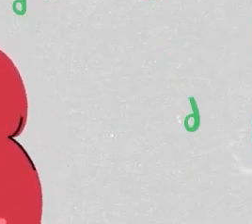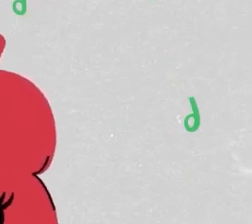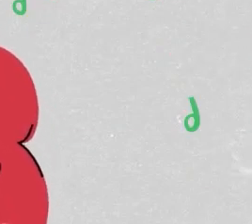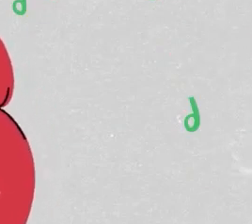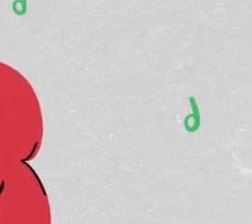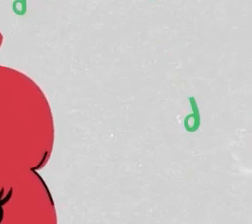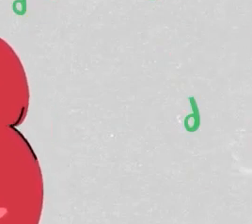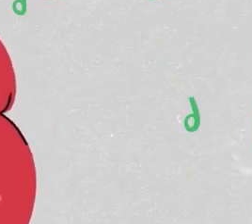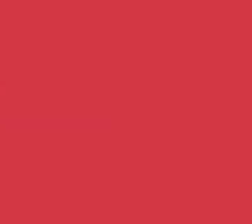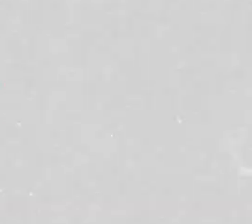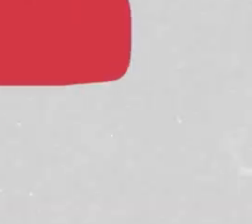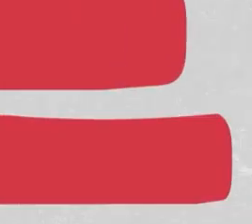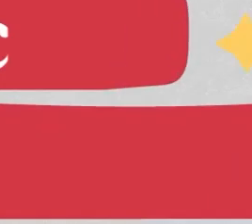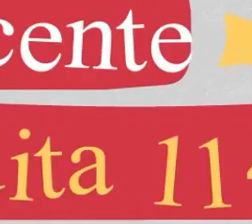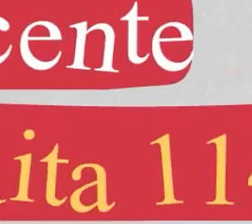las relaciones impropias.